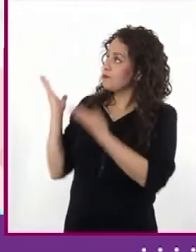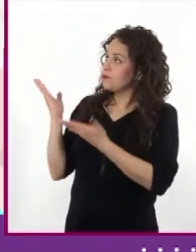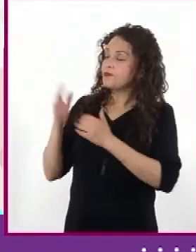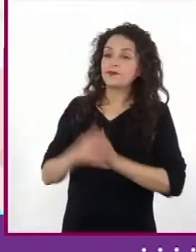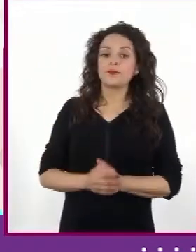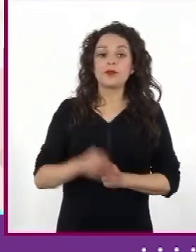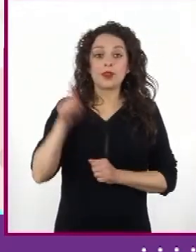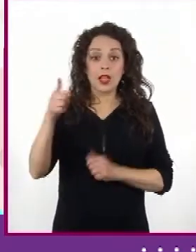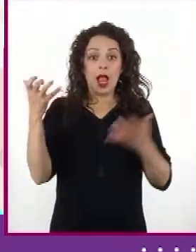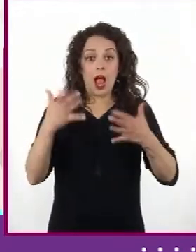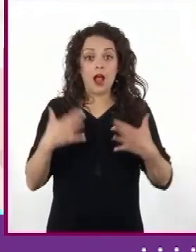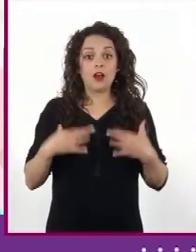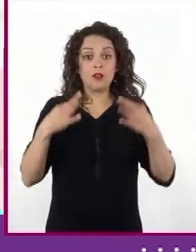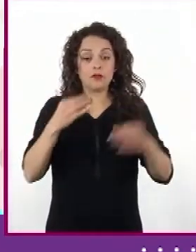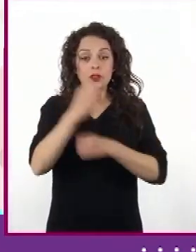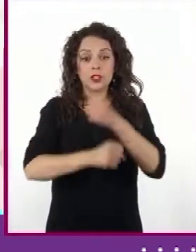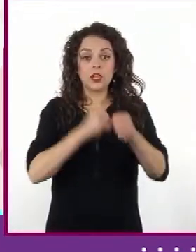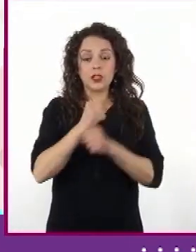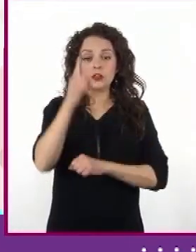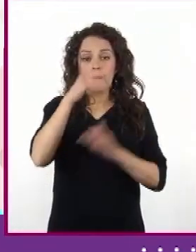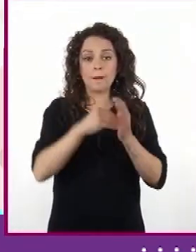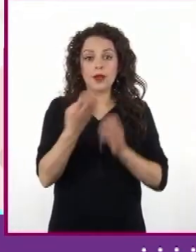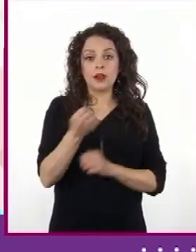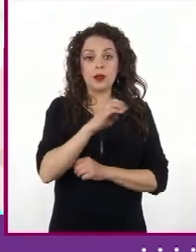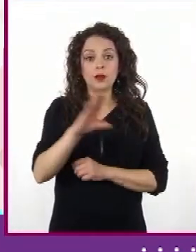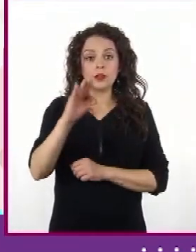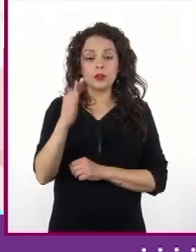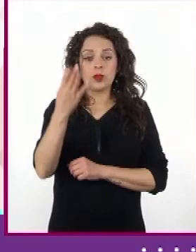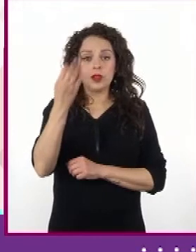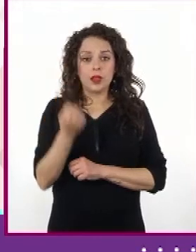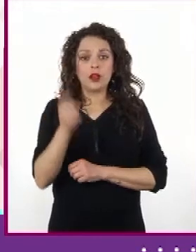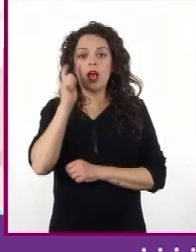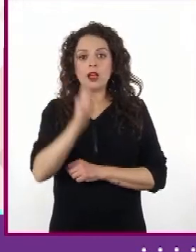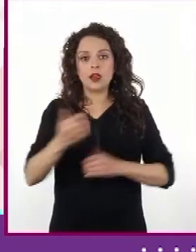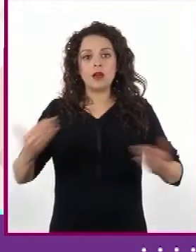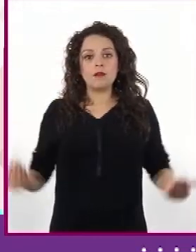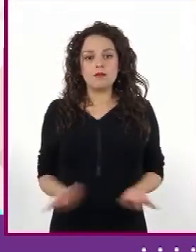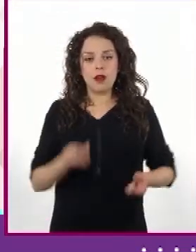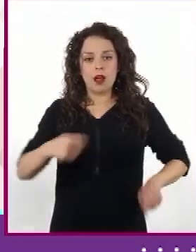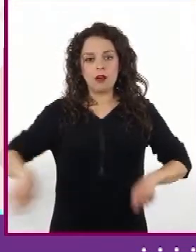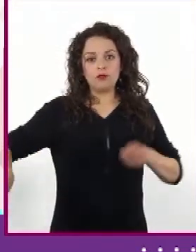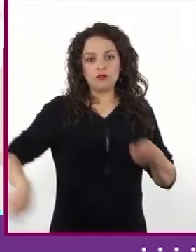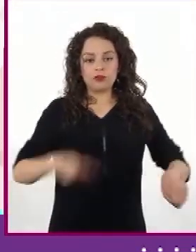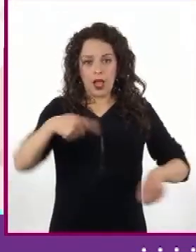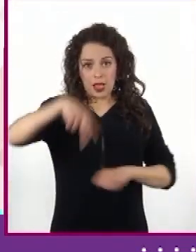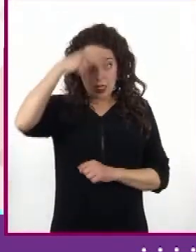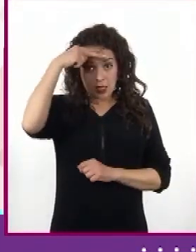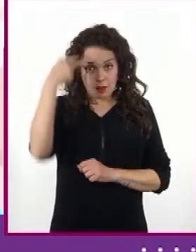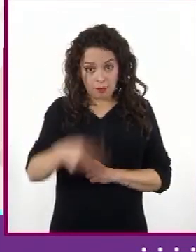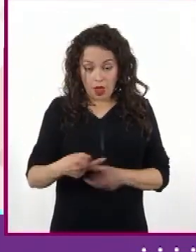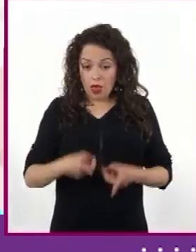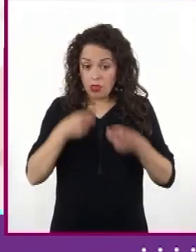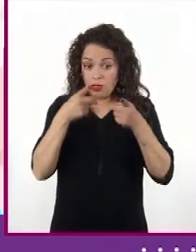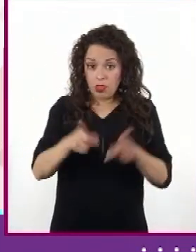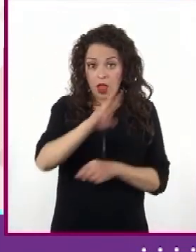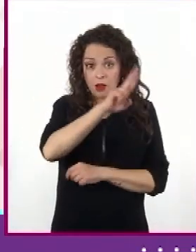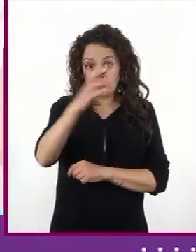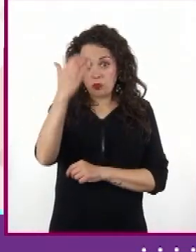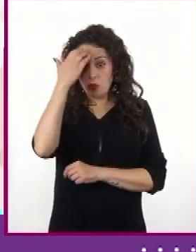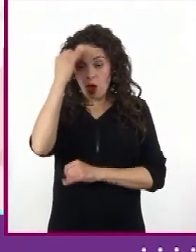en 1959 el Ballet Folclórico de México, el cual tendría reconocimiento internacional